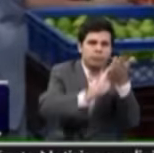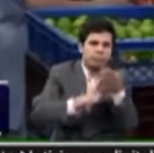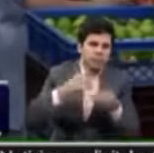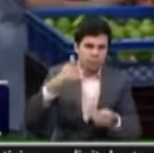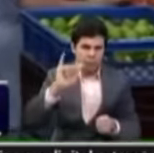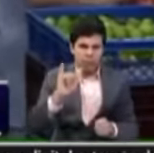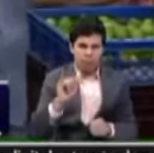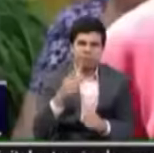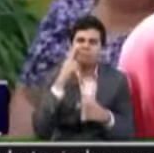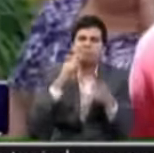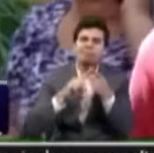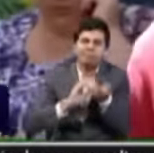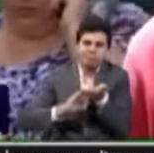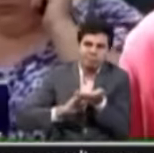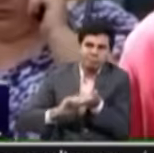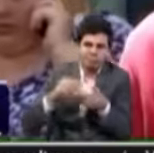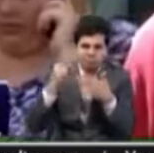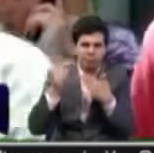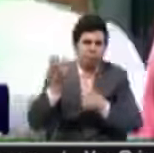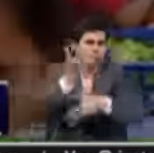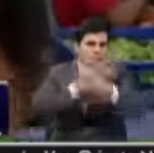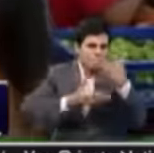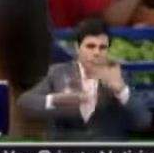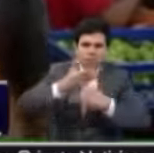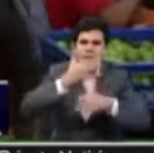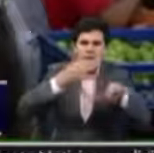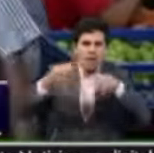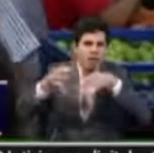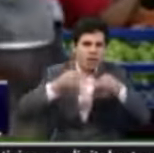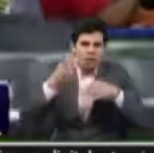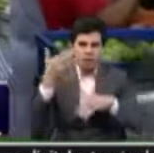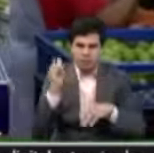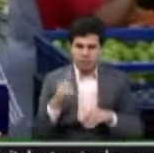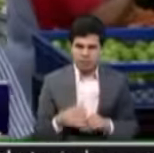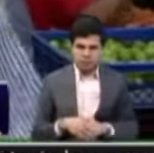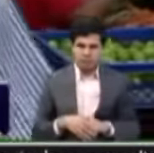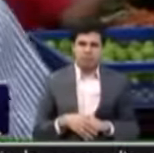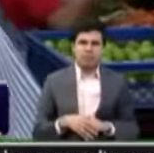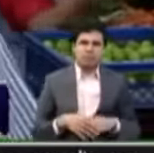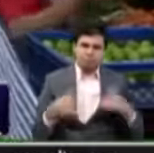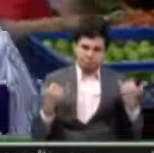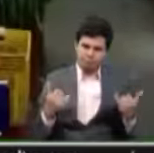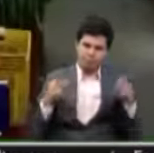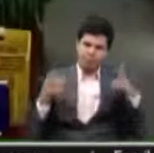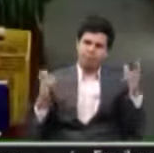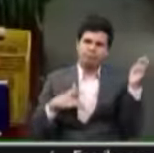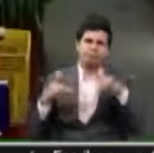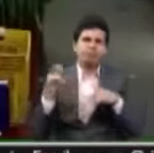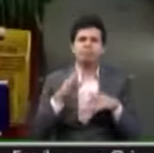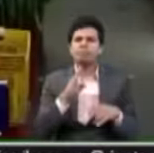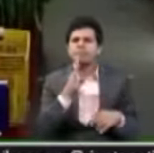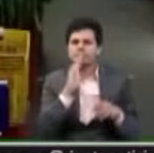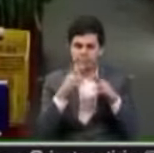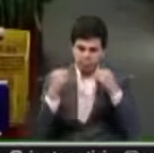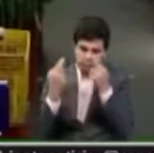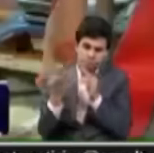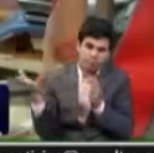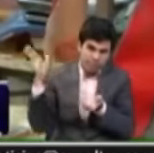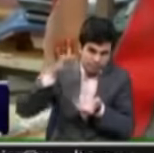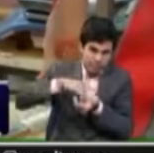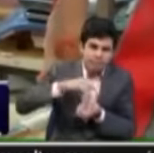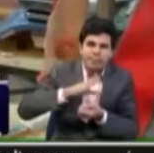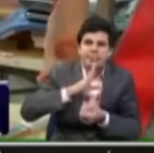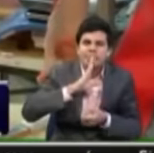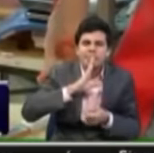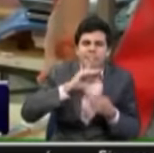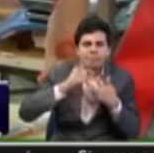se avanzó en la llamada socialización. Así las cosas, ¿quiénes asistieron a esa reunión en representación de las